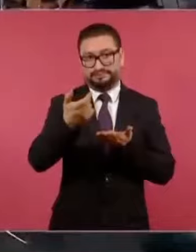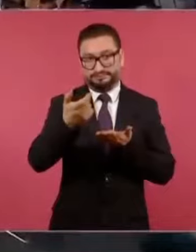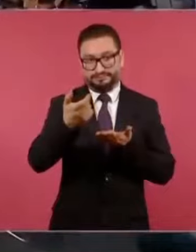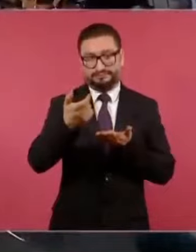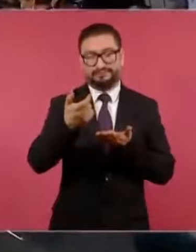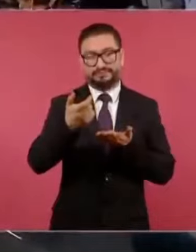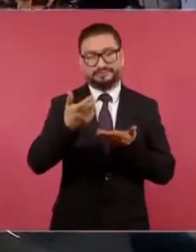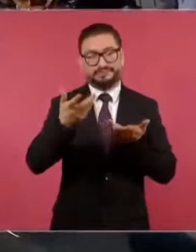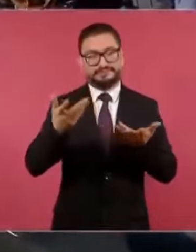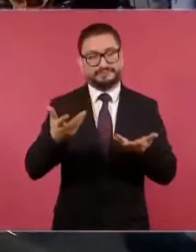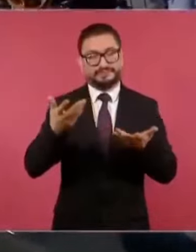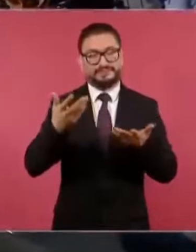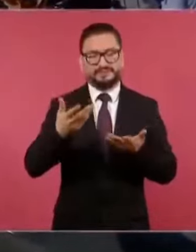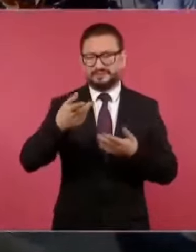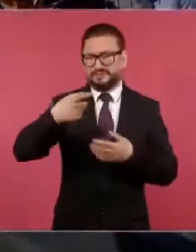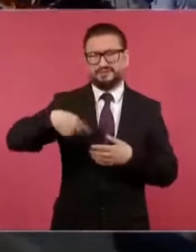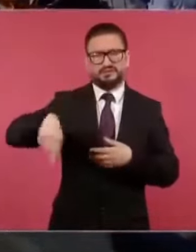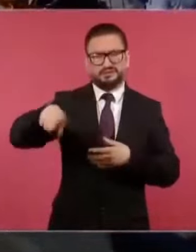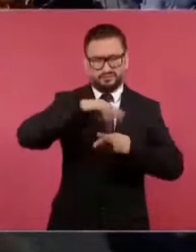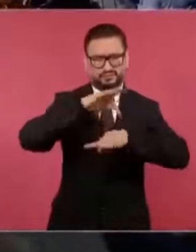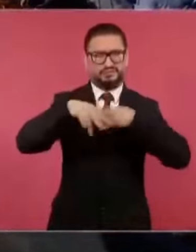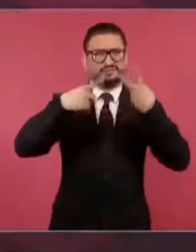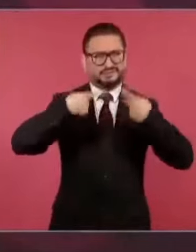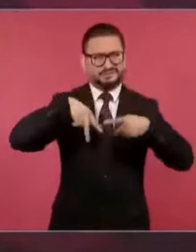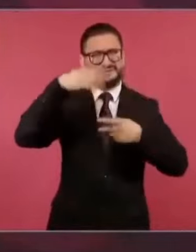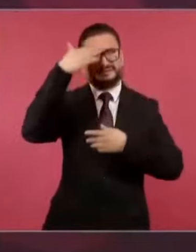las cosas, lo sabe la gente.